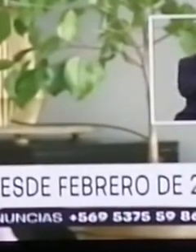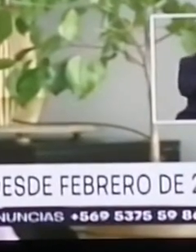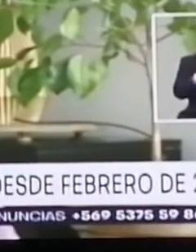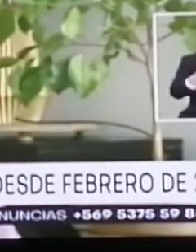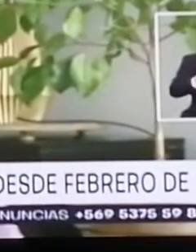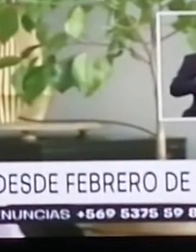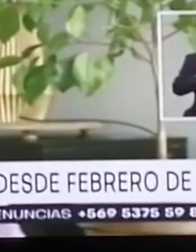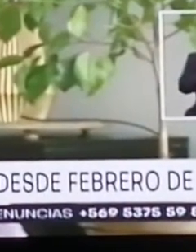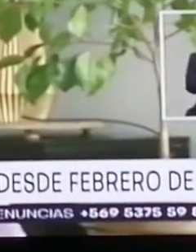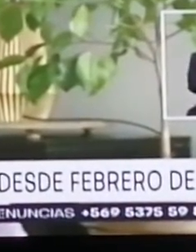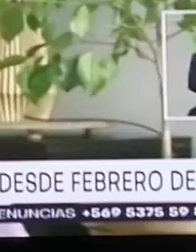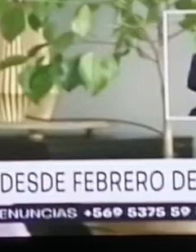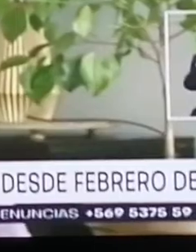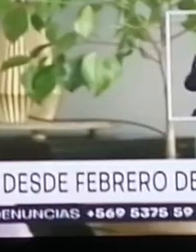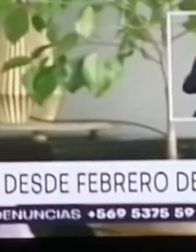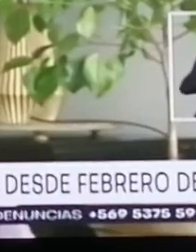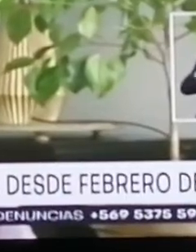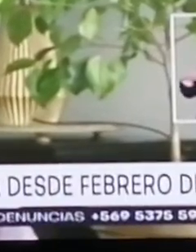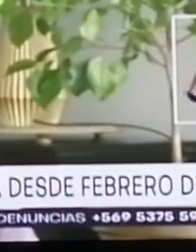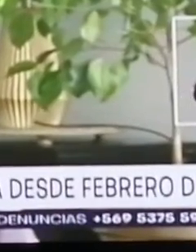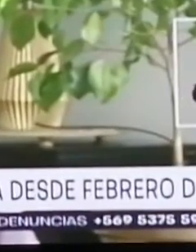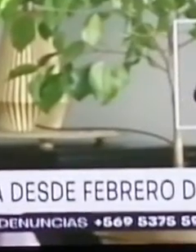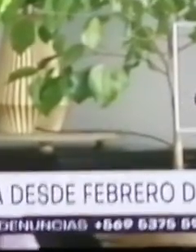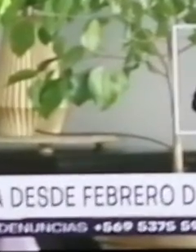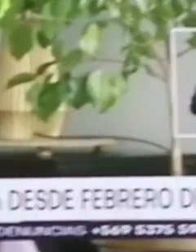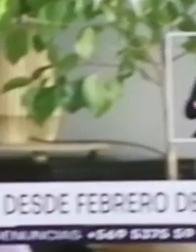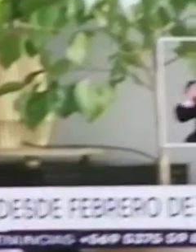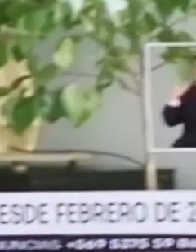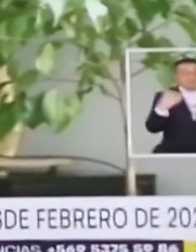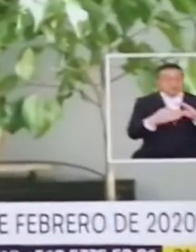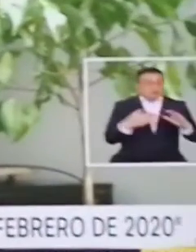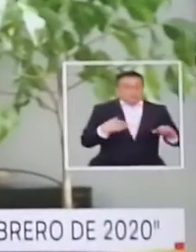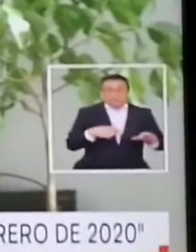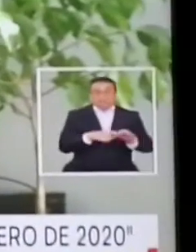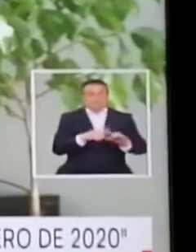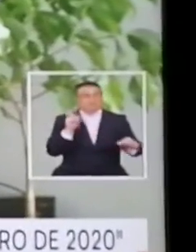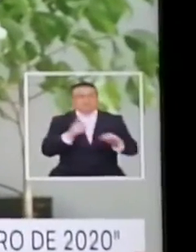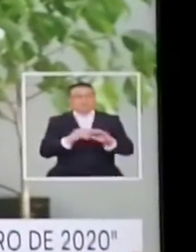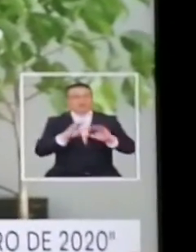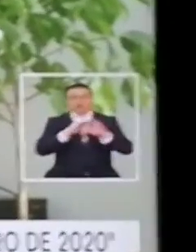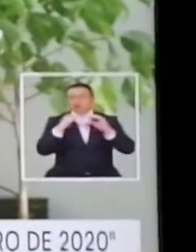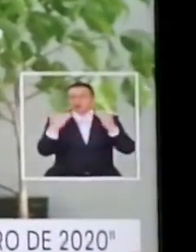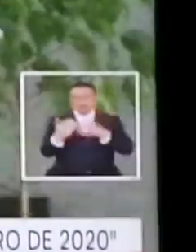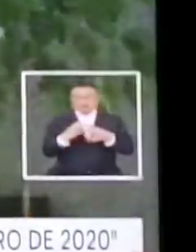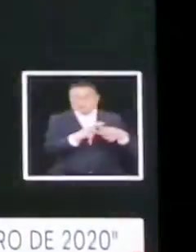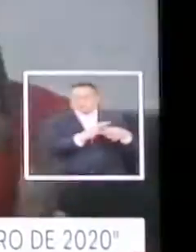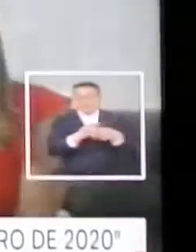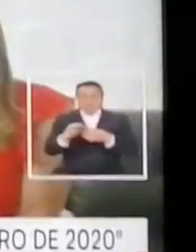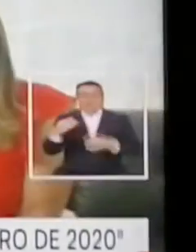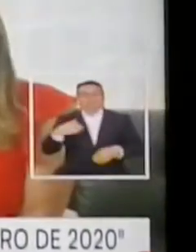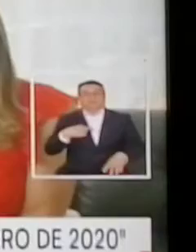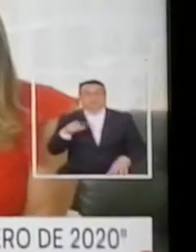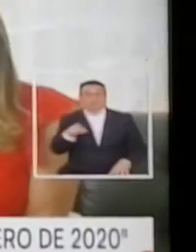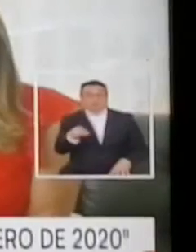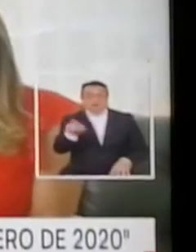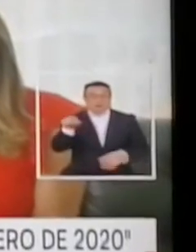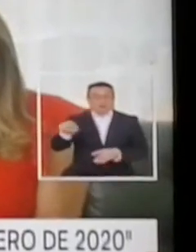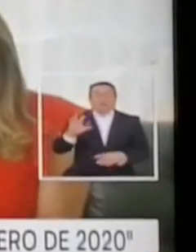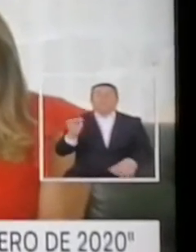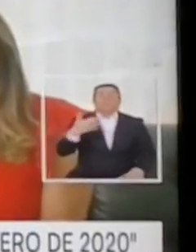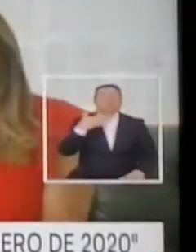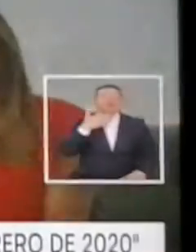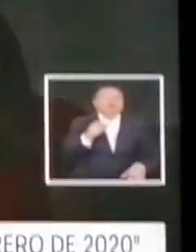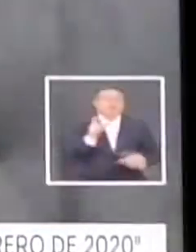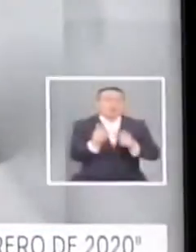me desligué totalmente de las redes sociales, del correo electrónico, de todo lo que está pasando en la clínica. Le preguntamos por qué